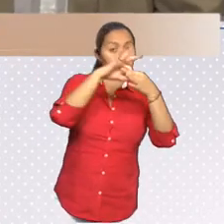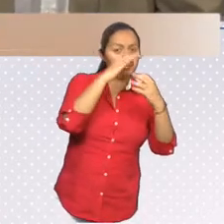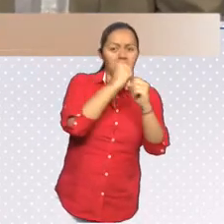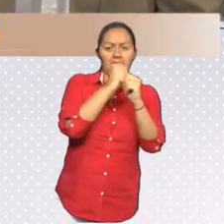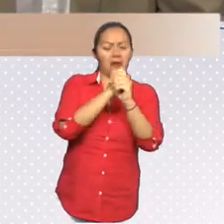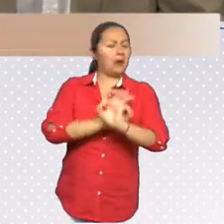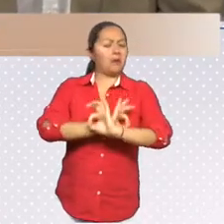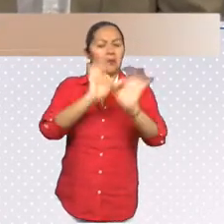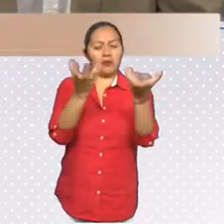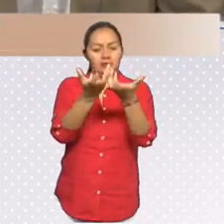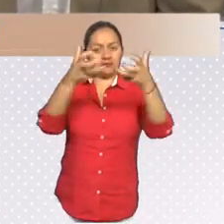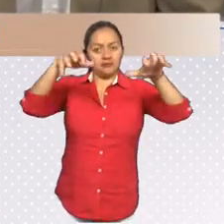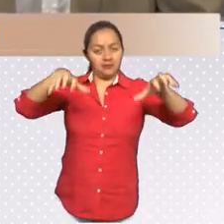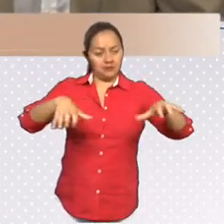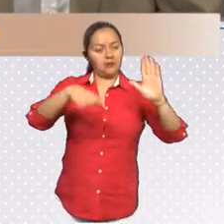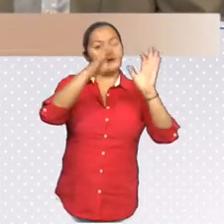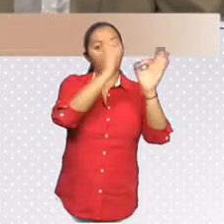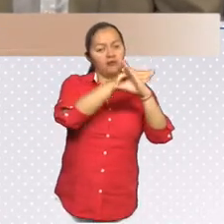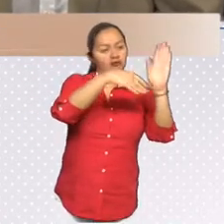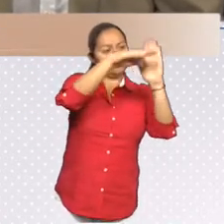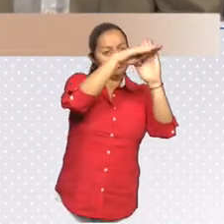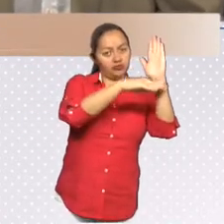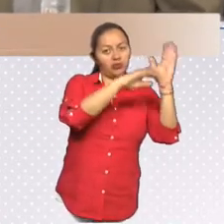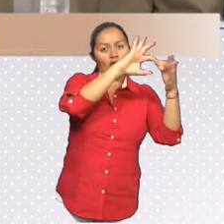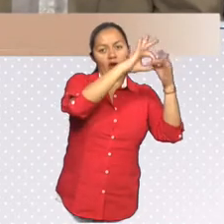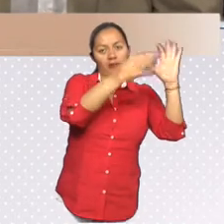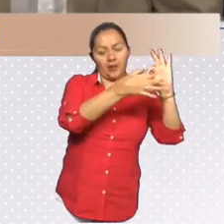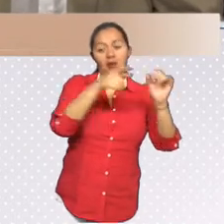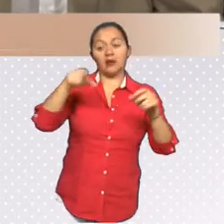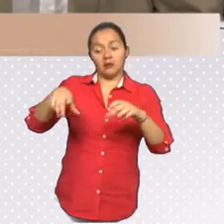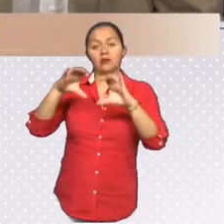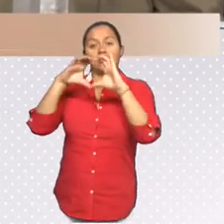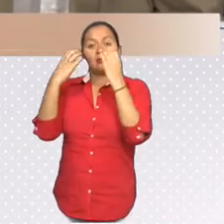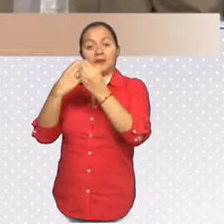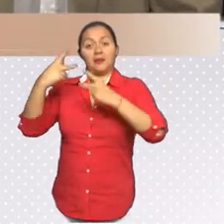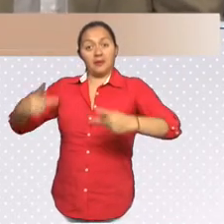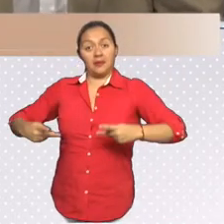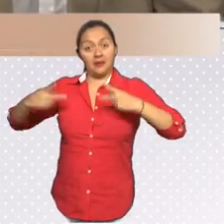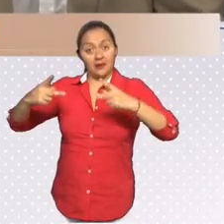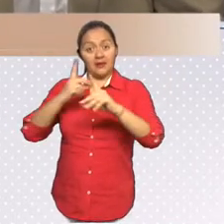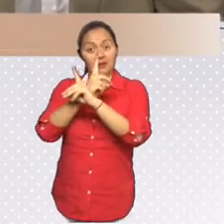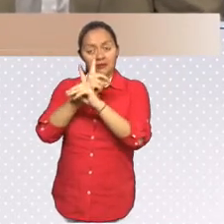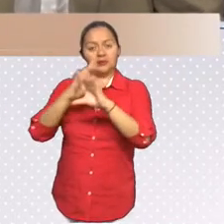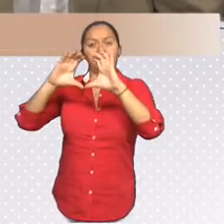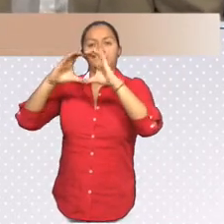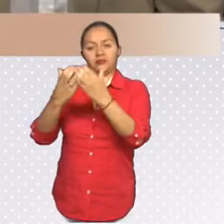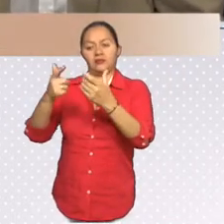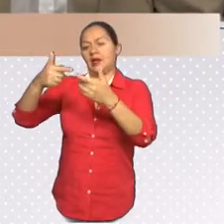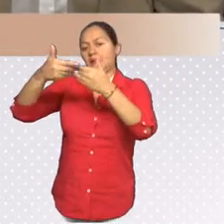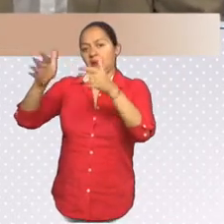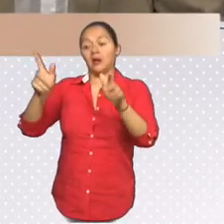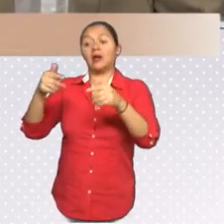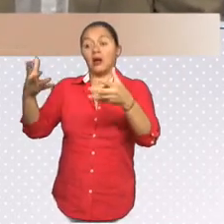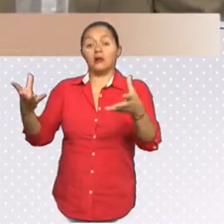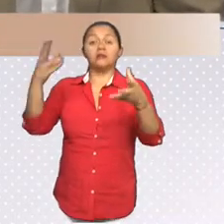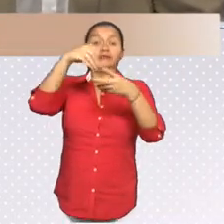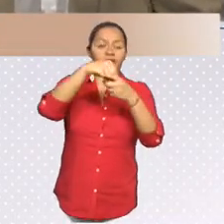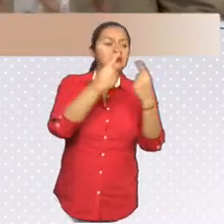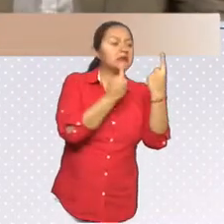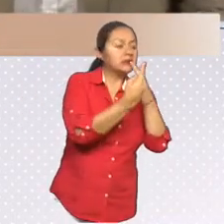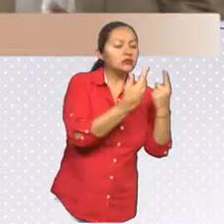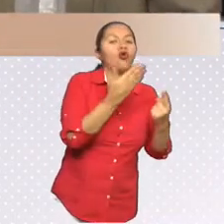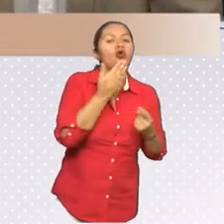equipo con el Comité Olímpico. Lo que yo sí estoy buscando es acercamiento con el Comité Olímpico, porque ellos tienen una estructura mucho más grande. Es